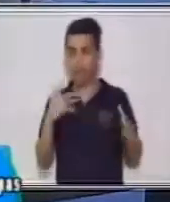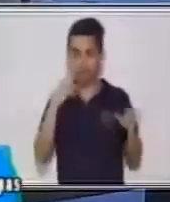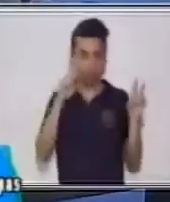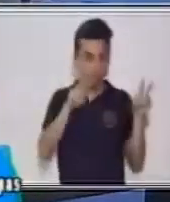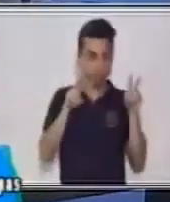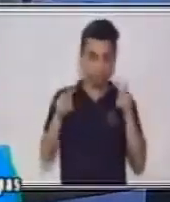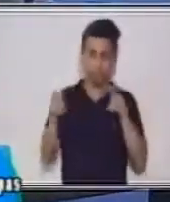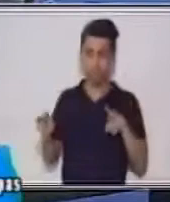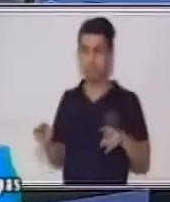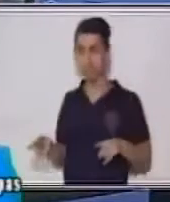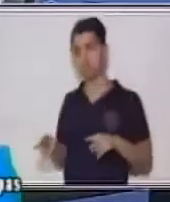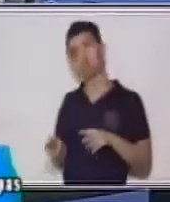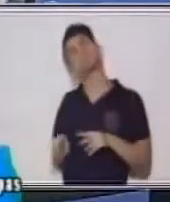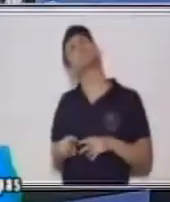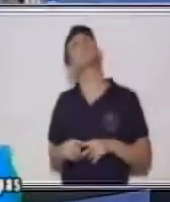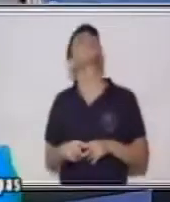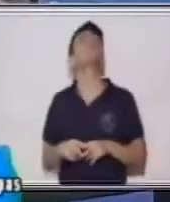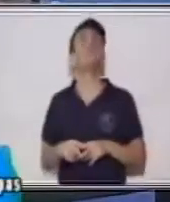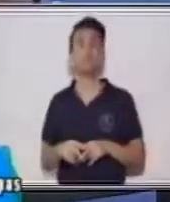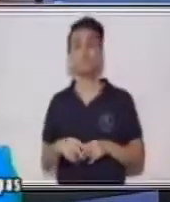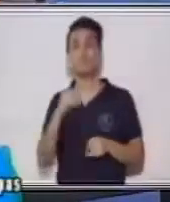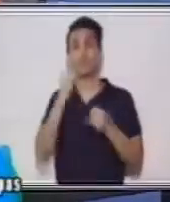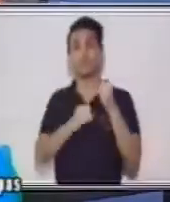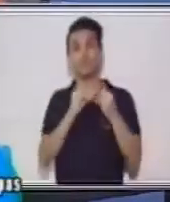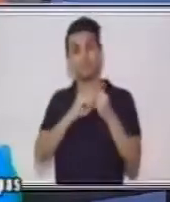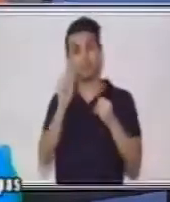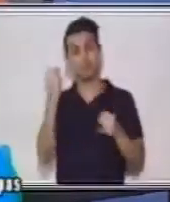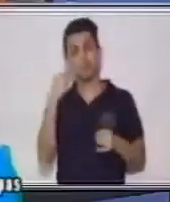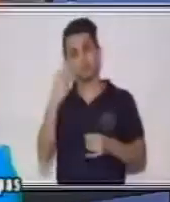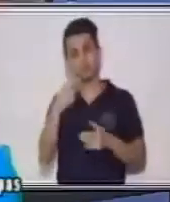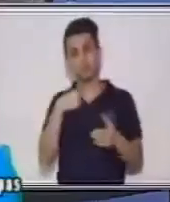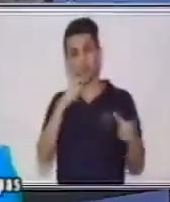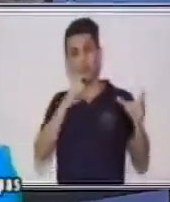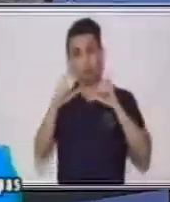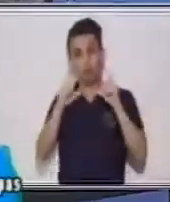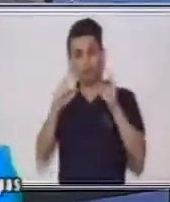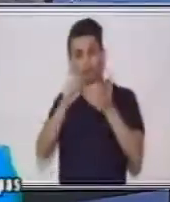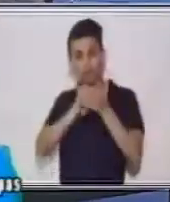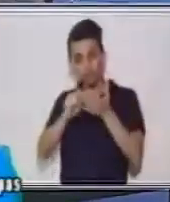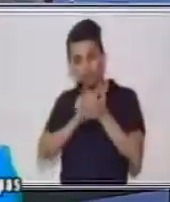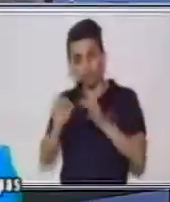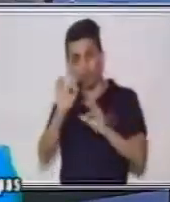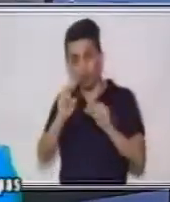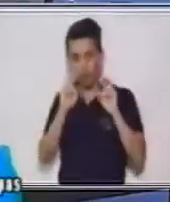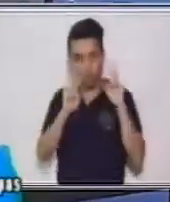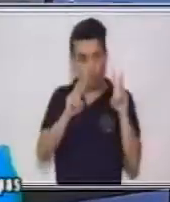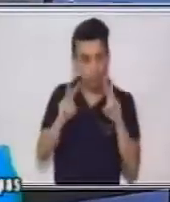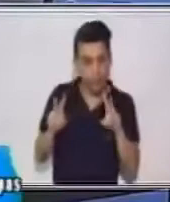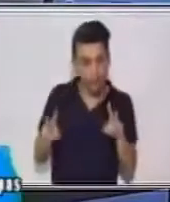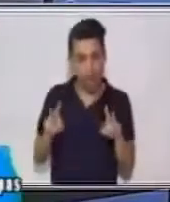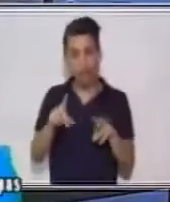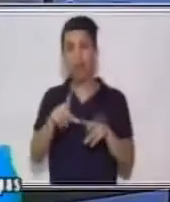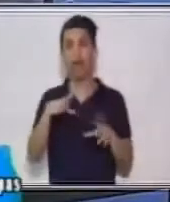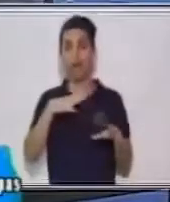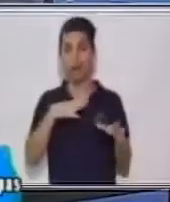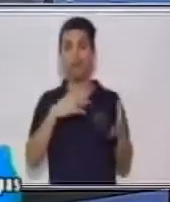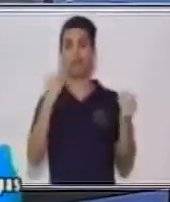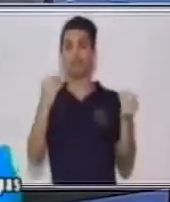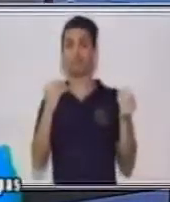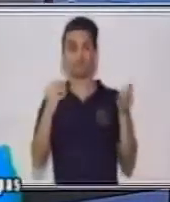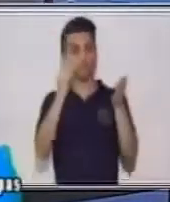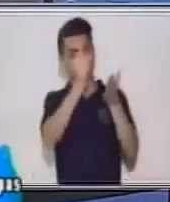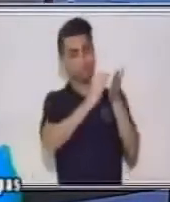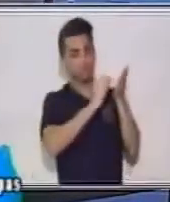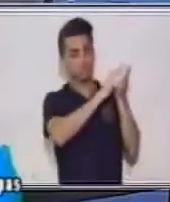viendo. Últimamente en la comunicación escrita y visual en la televisión se dan gráficas. ¿Las has